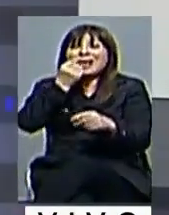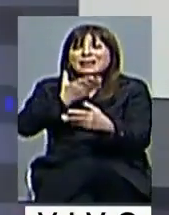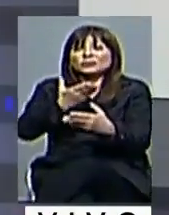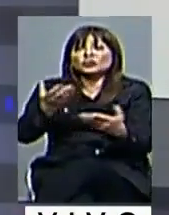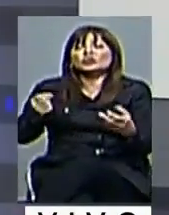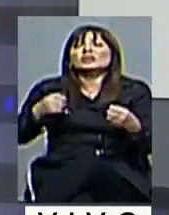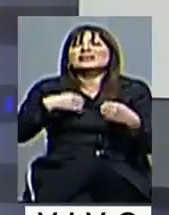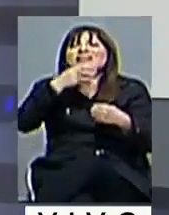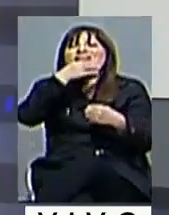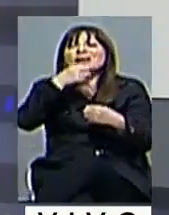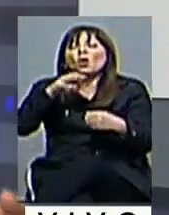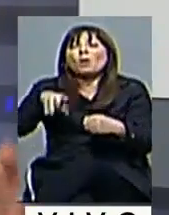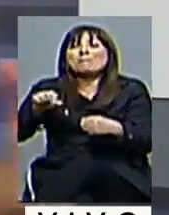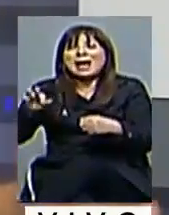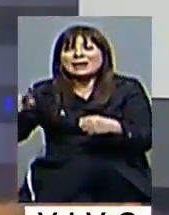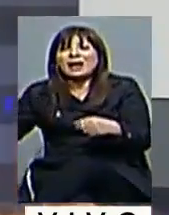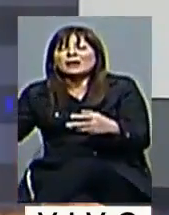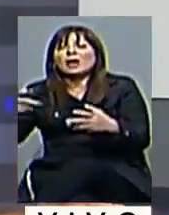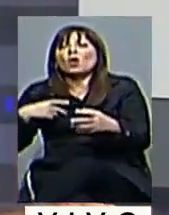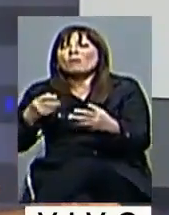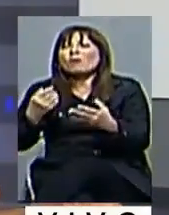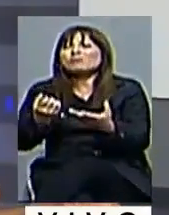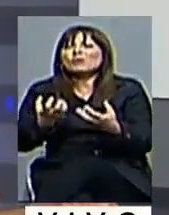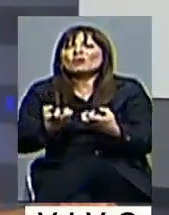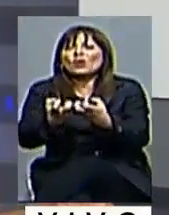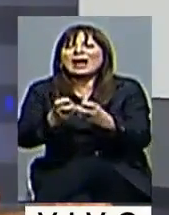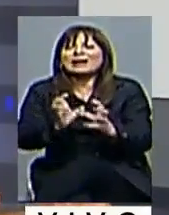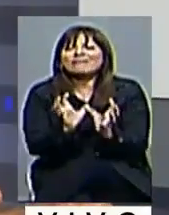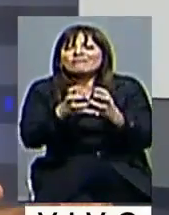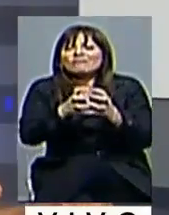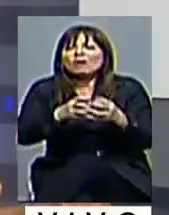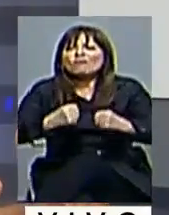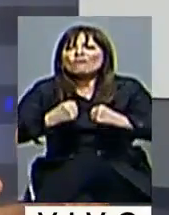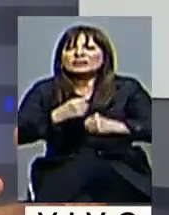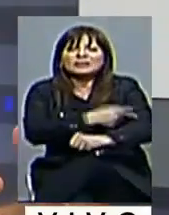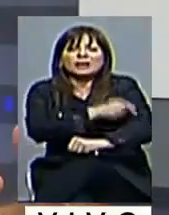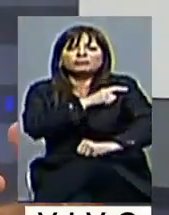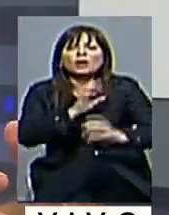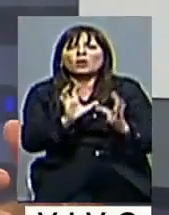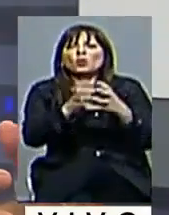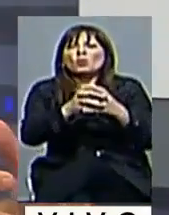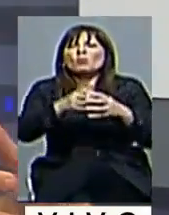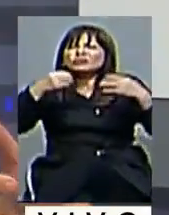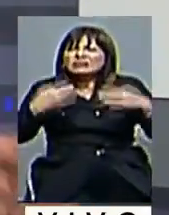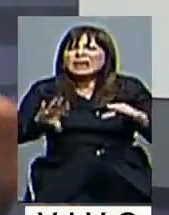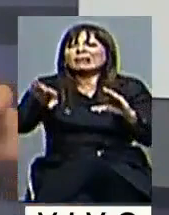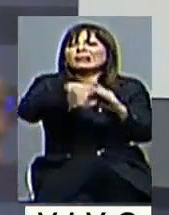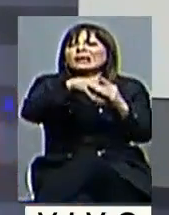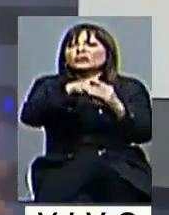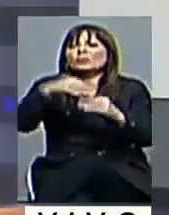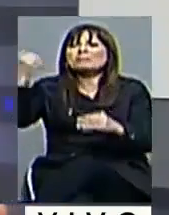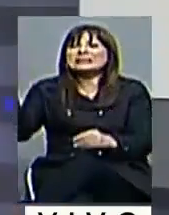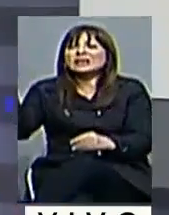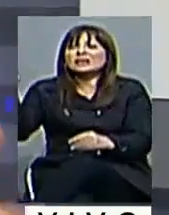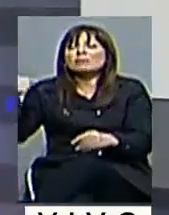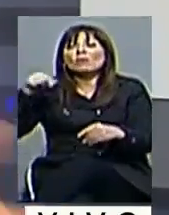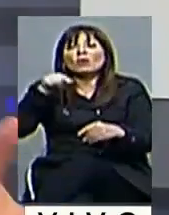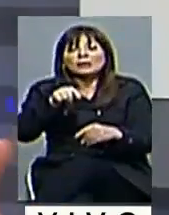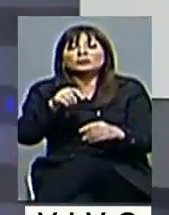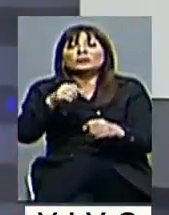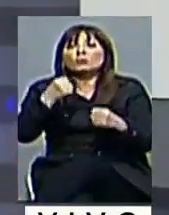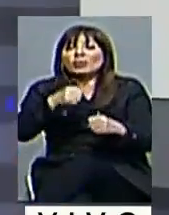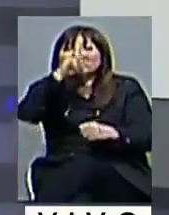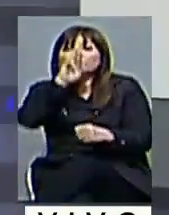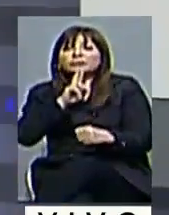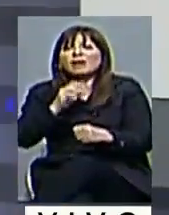ver con eso, con darle cobertura y fuerza a ese grupo que ya está dentro del piñerismo, digamos, y por lo tanto ellos van a poder jugar un